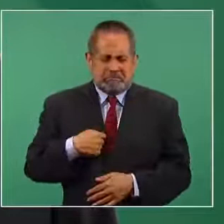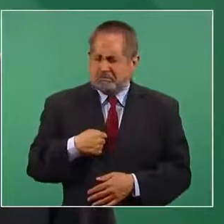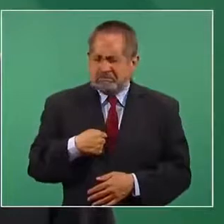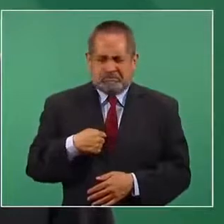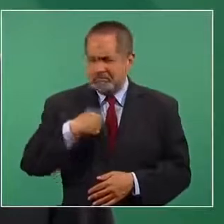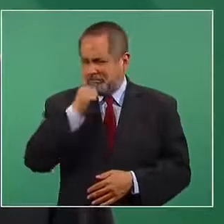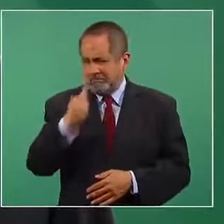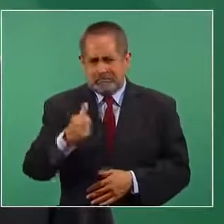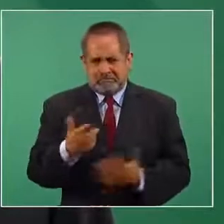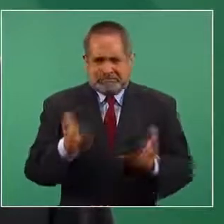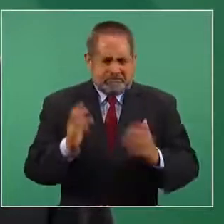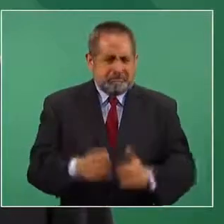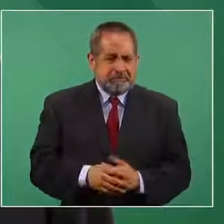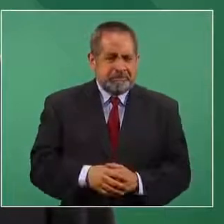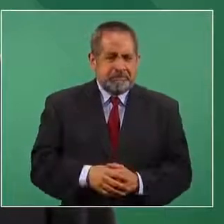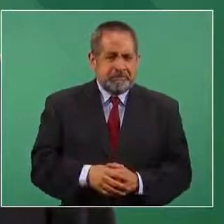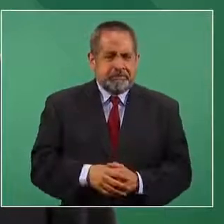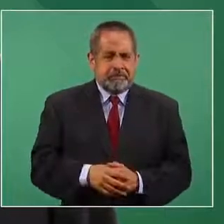Y